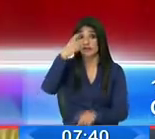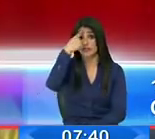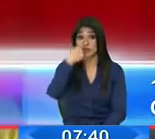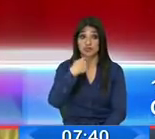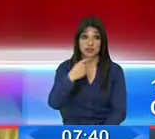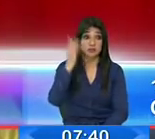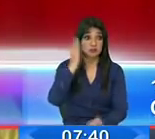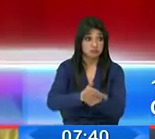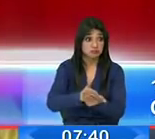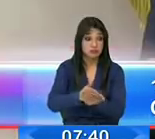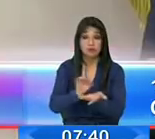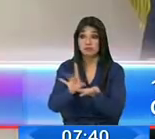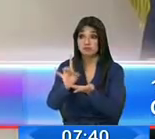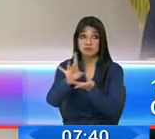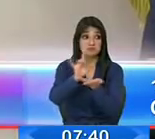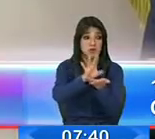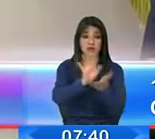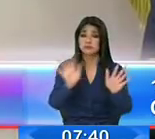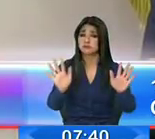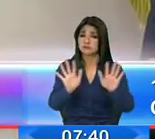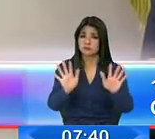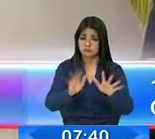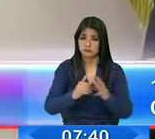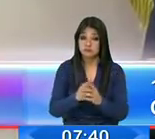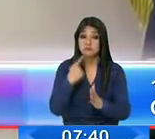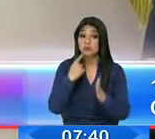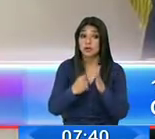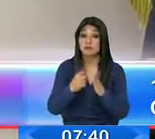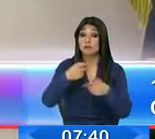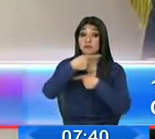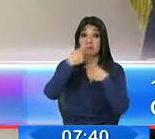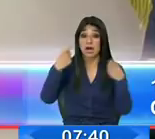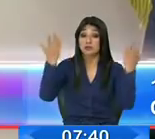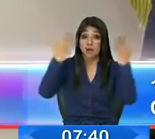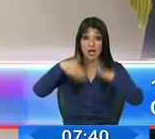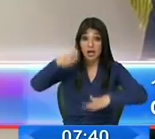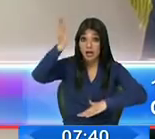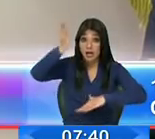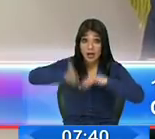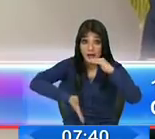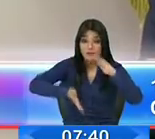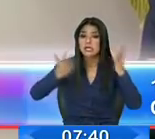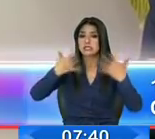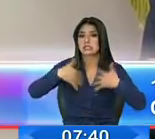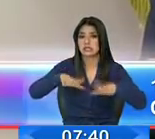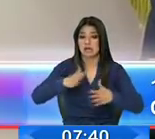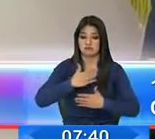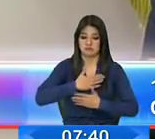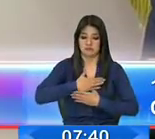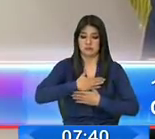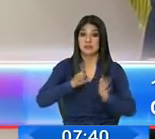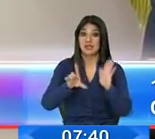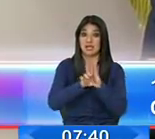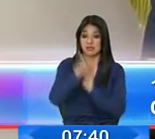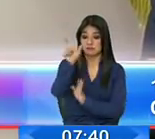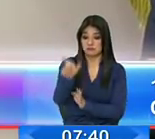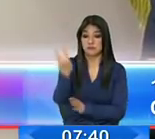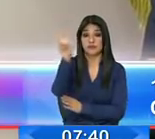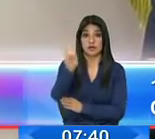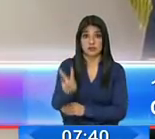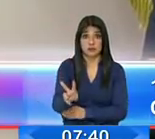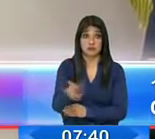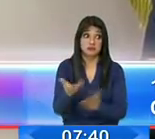de deportaciones. Eso no obsta que el ciudadano venezolano, de acuerdo con nuestra legislación,